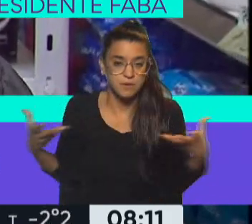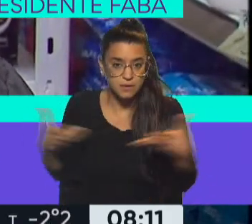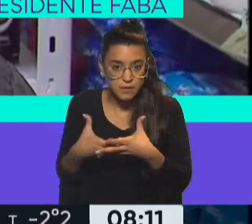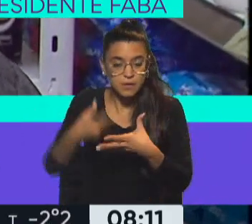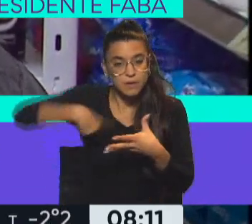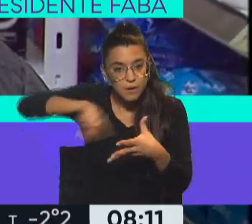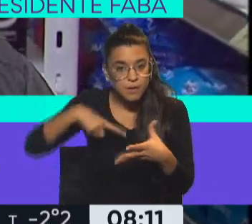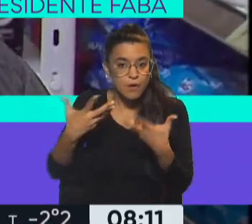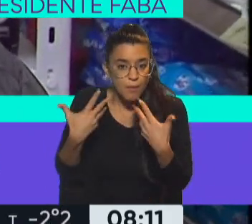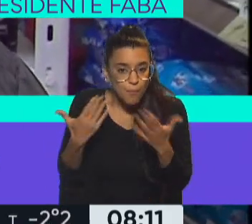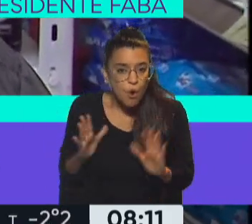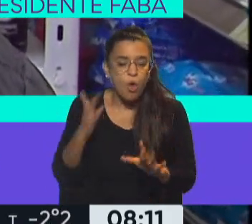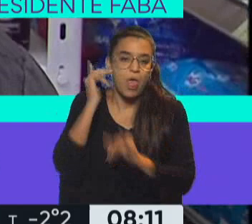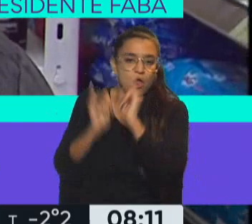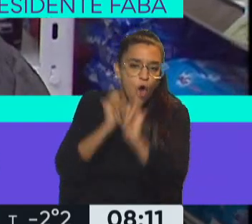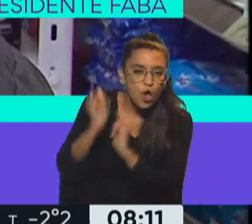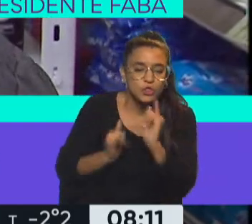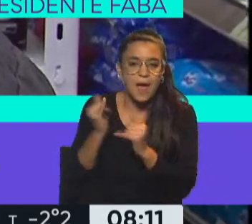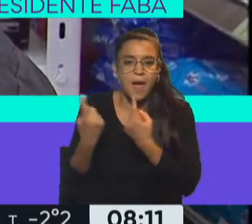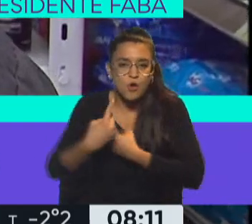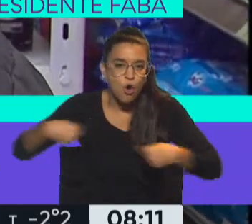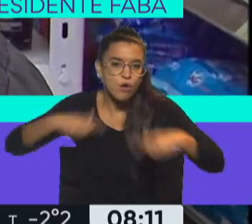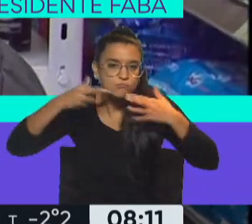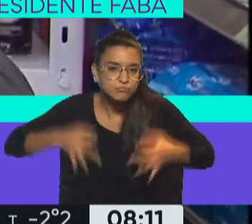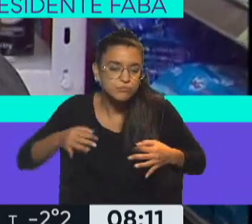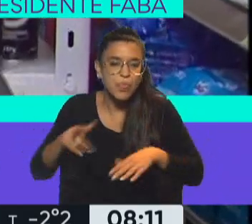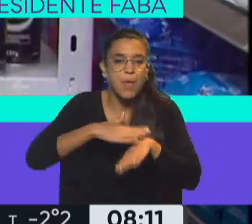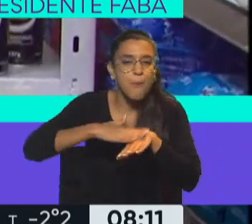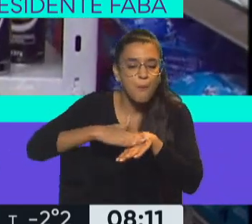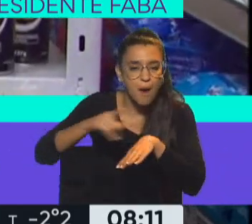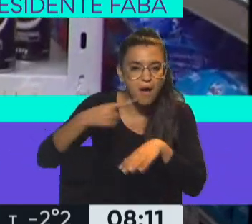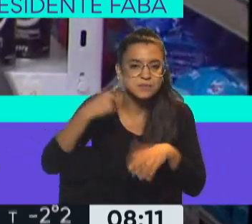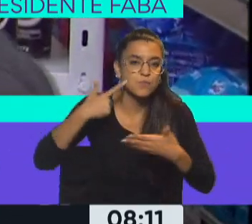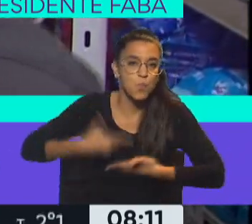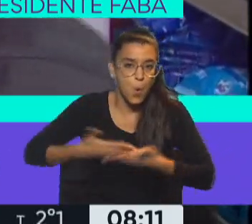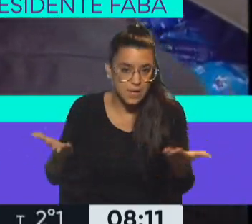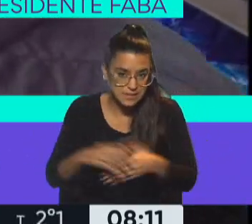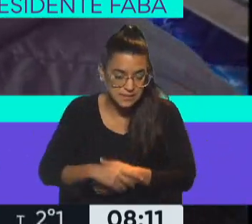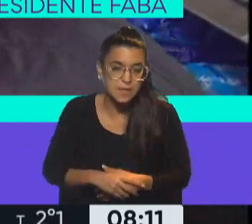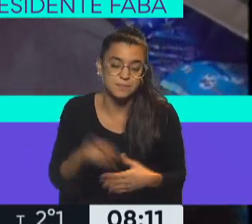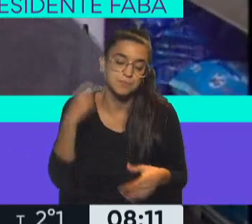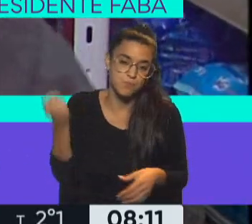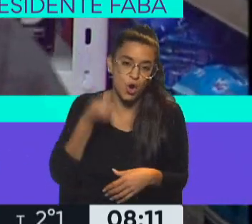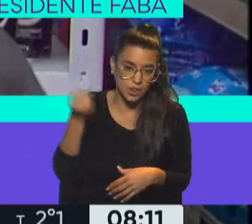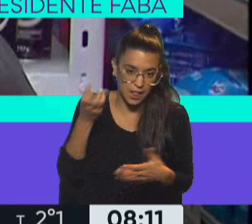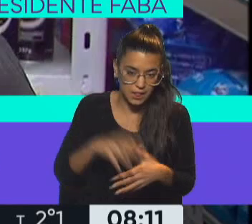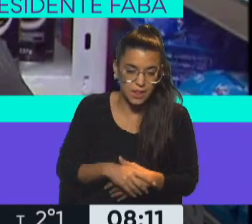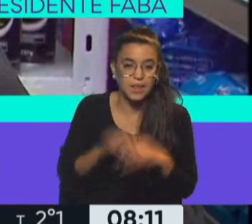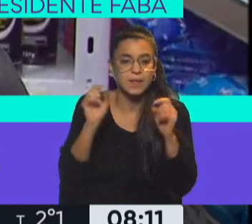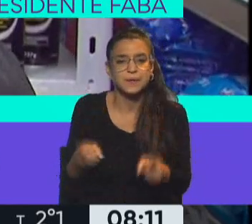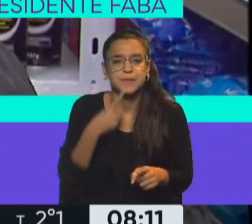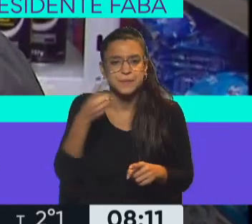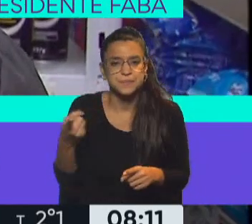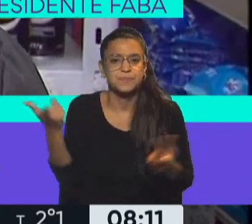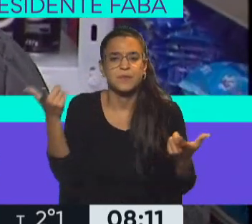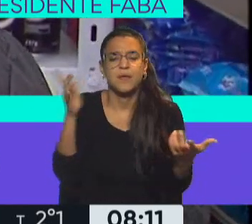parte de poder este explayar y contar la realidad desde desde la base de nuestros mostradores es importante más allá de que la